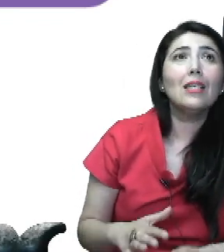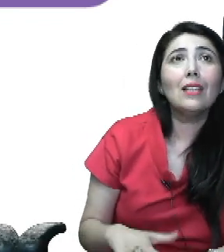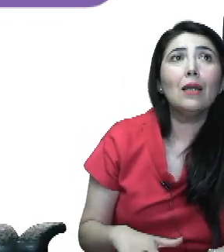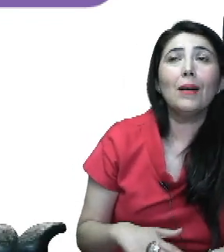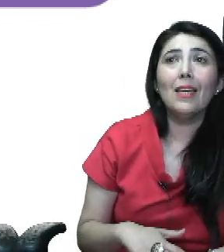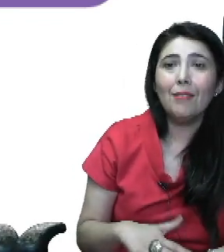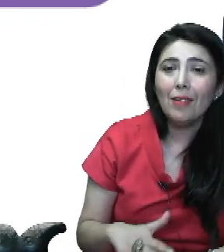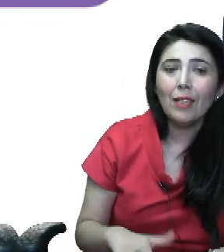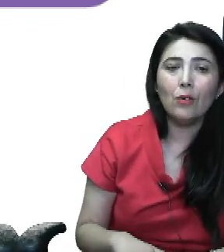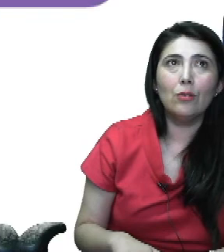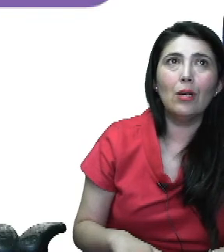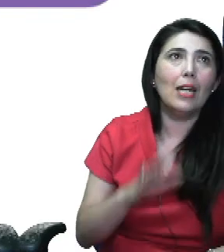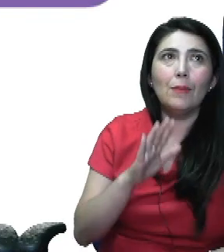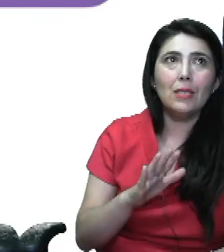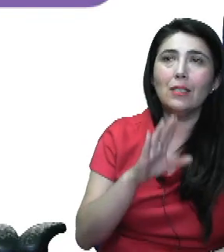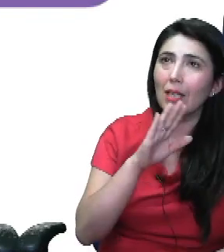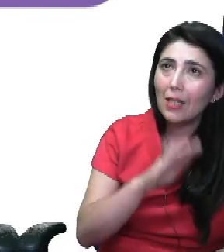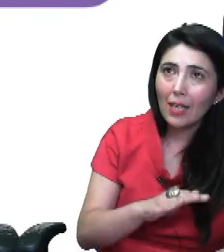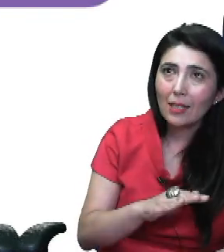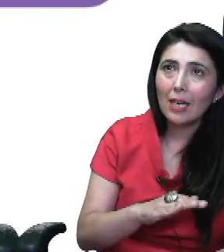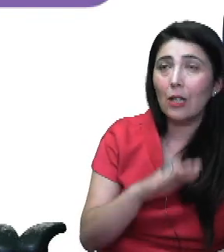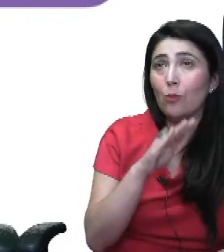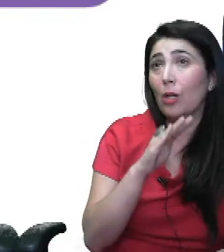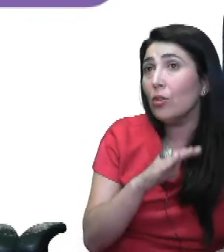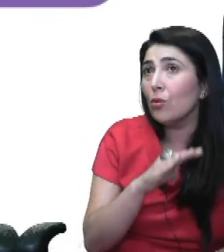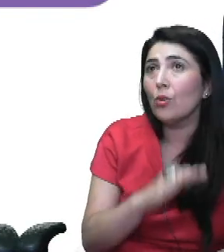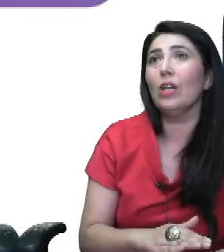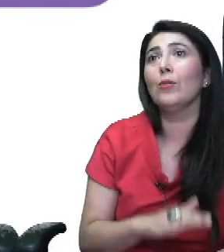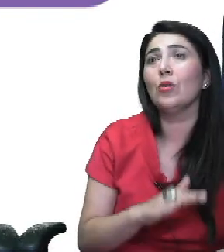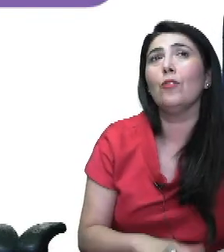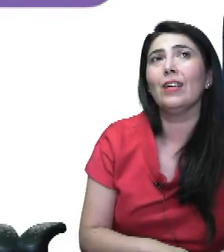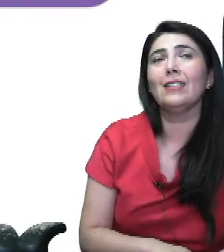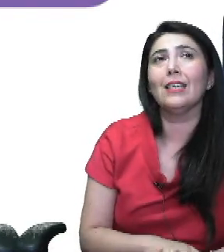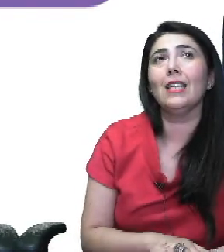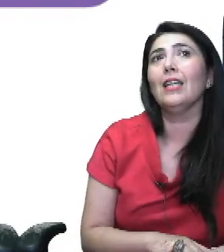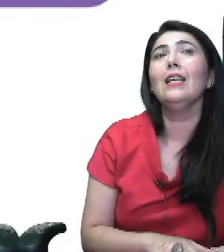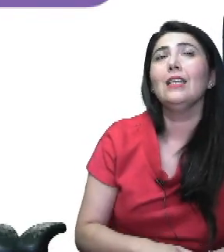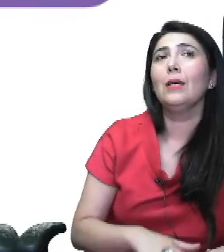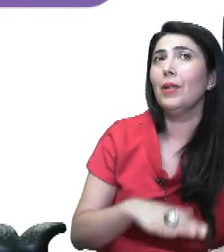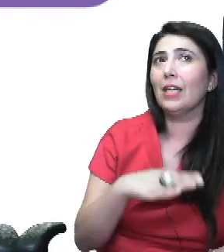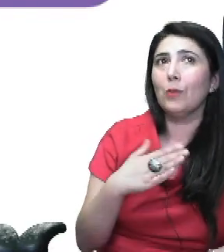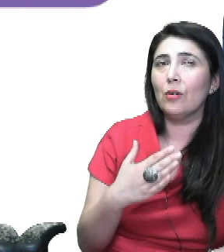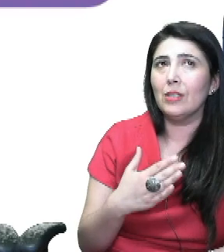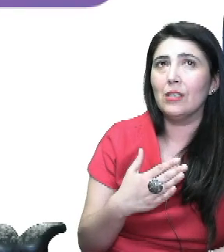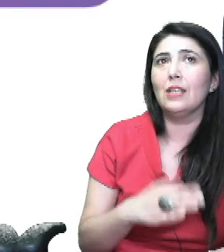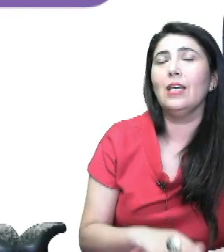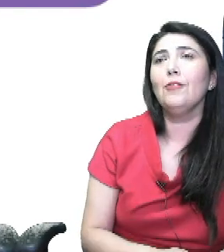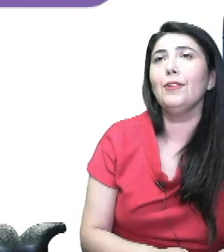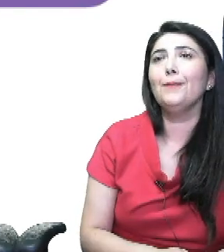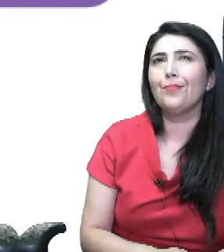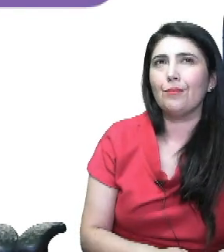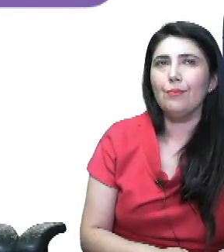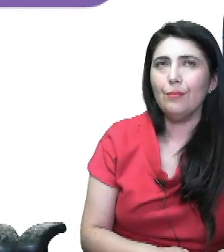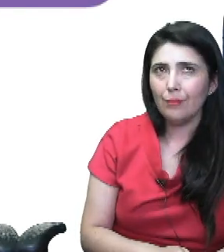grandes desastres que el país ha vivido, claramente en Chaitén ya del 2008 ocurrió la erupción del volcán Chaitén, después el terremoto del